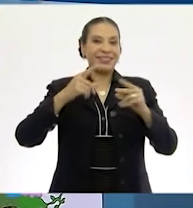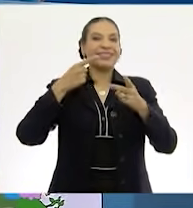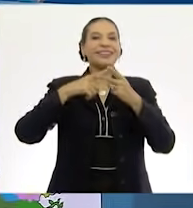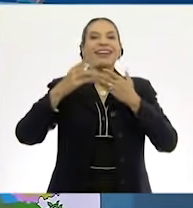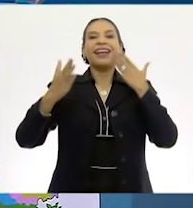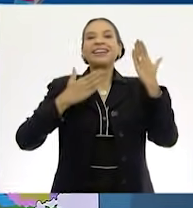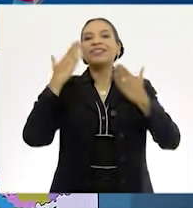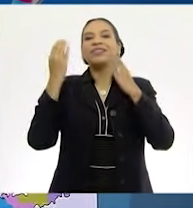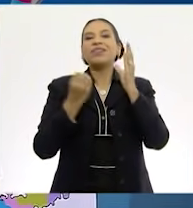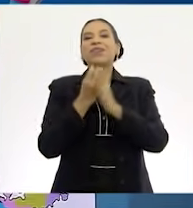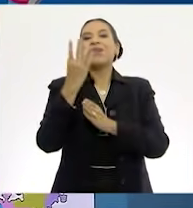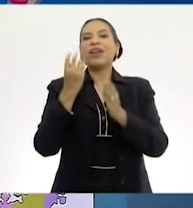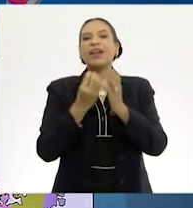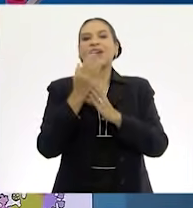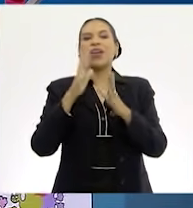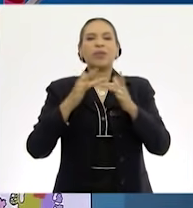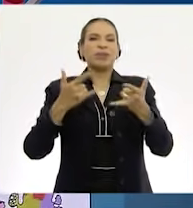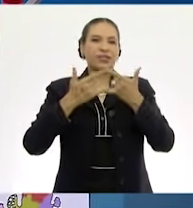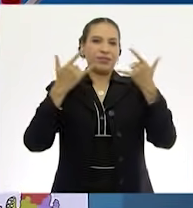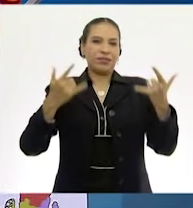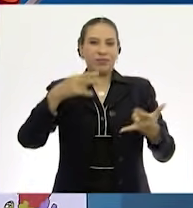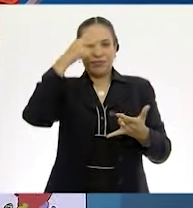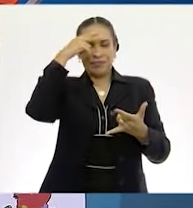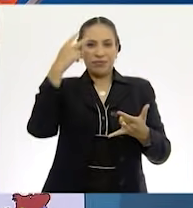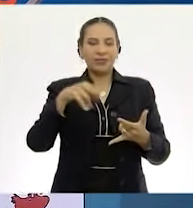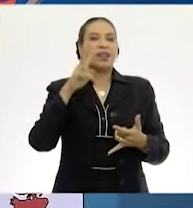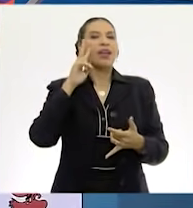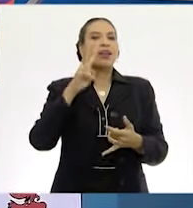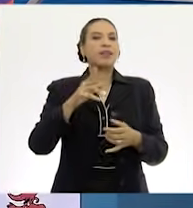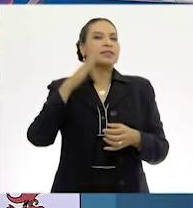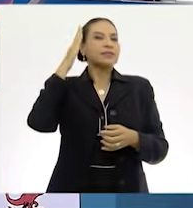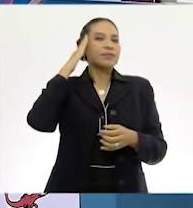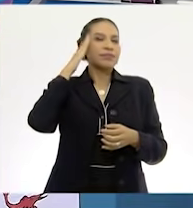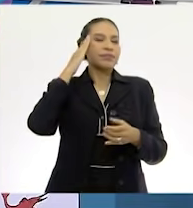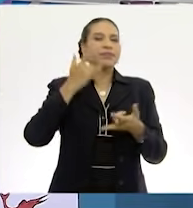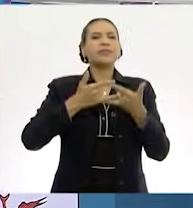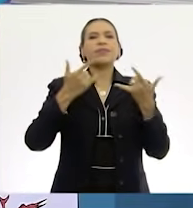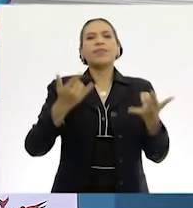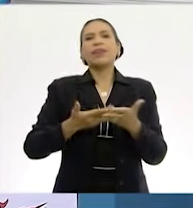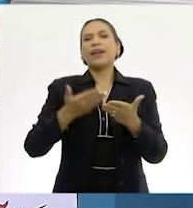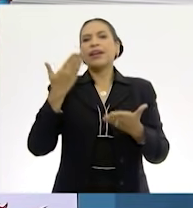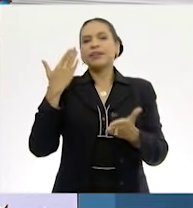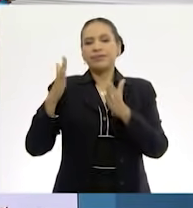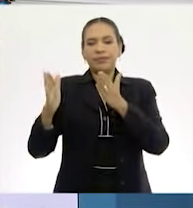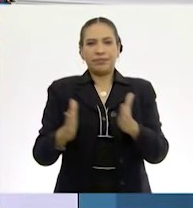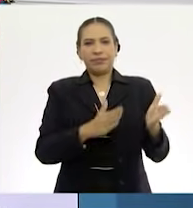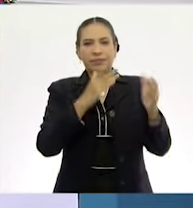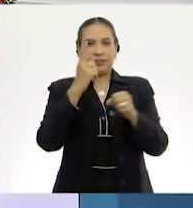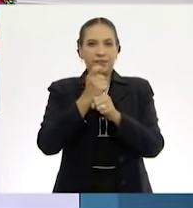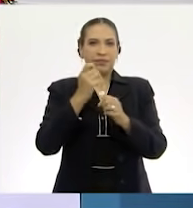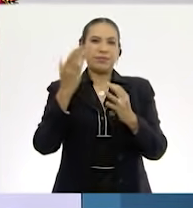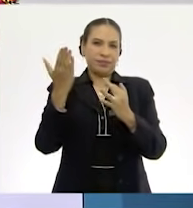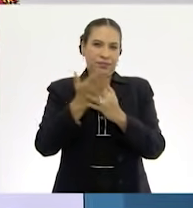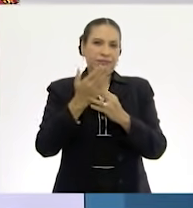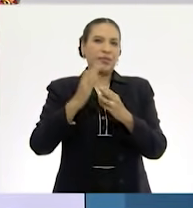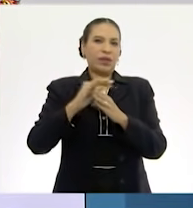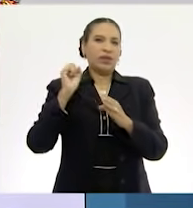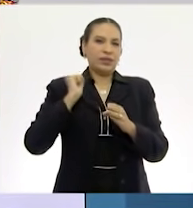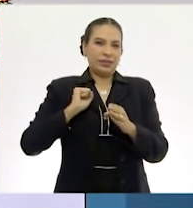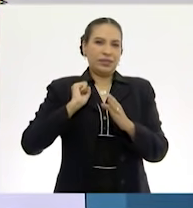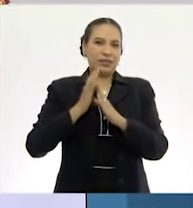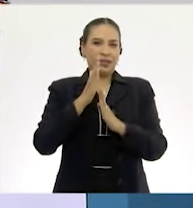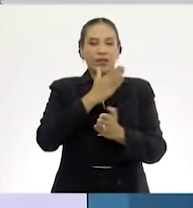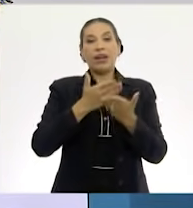a estudiar una nueva etapa de la historia de México. Ya vimos los principales acontecimientos y procesos de la primera mitad del siglo. Y